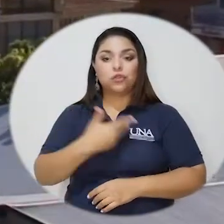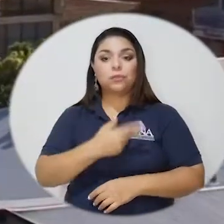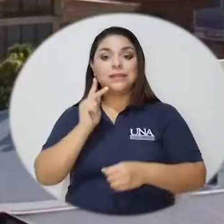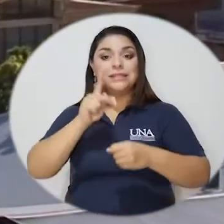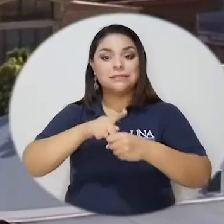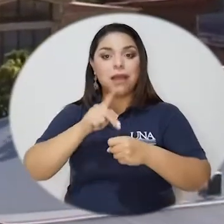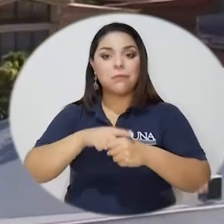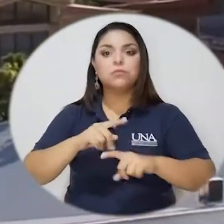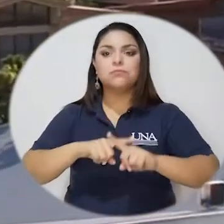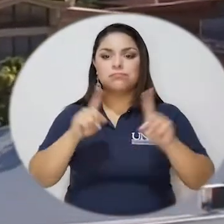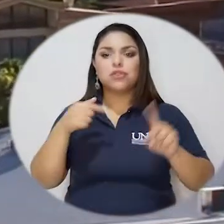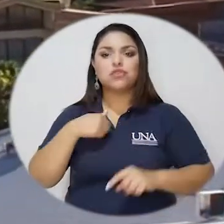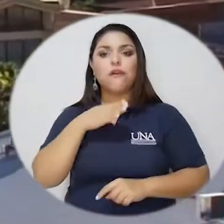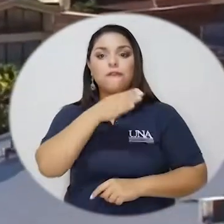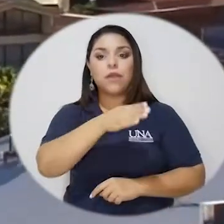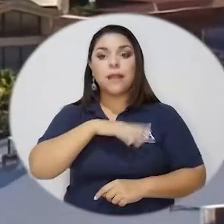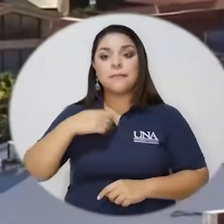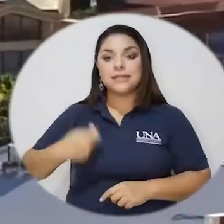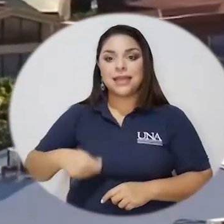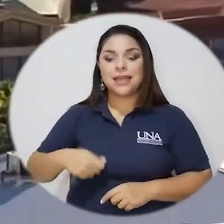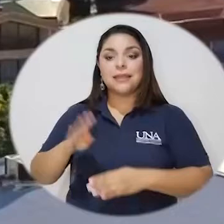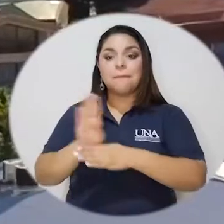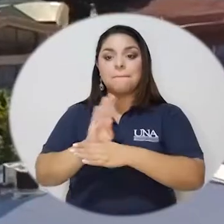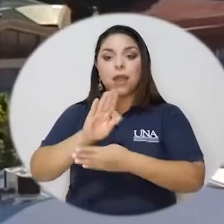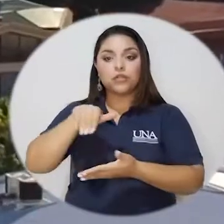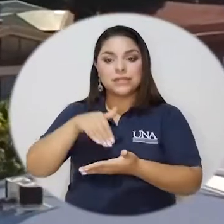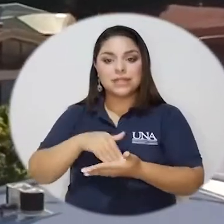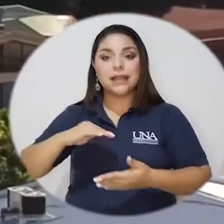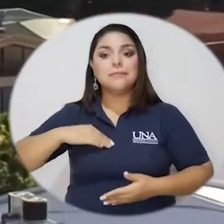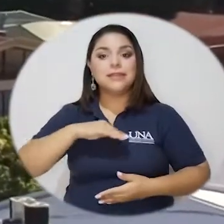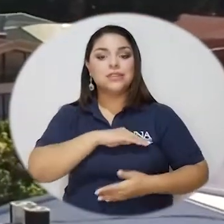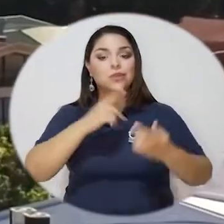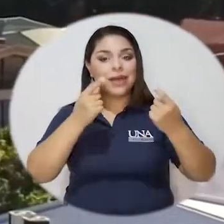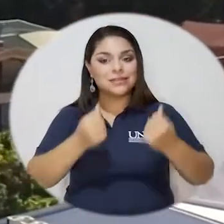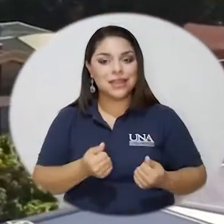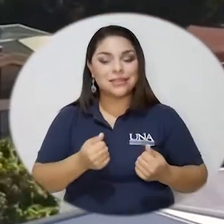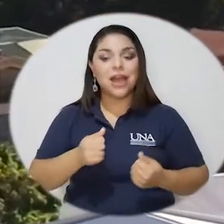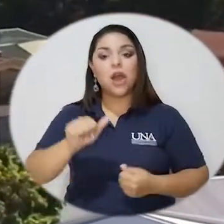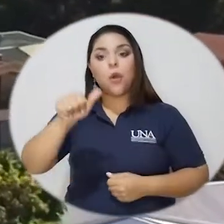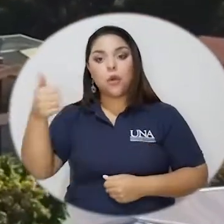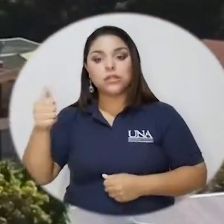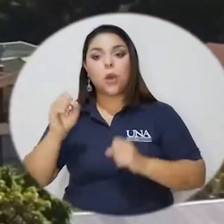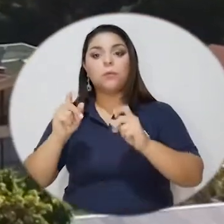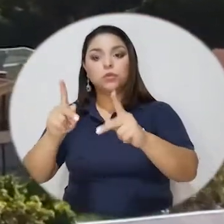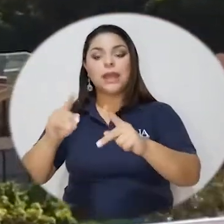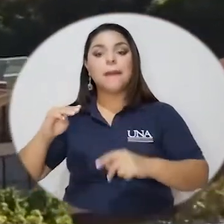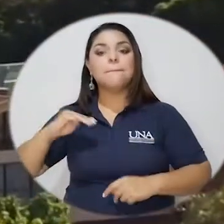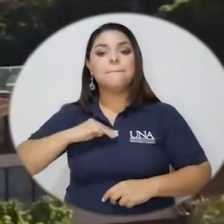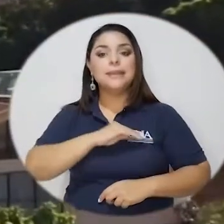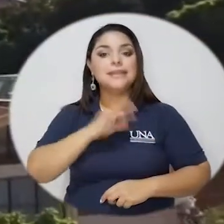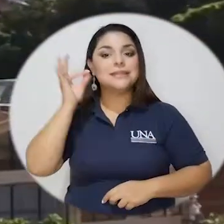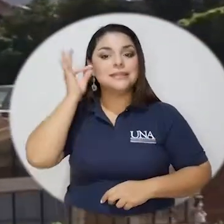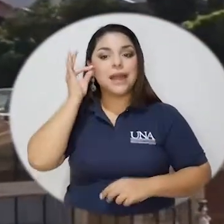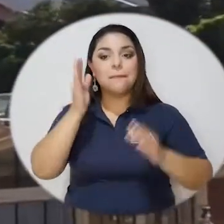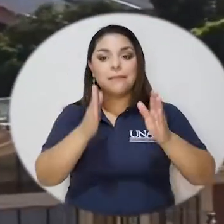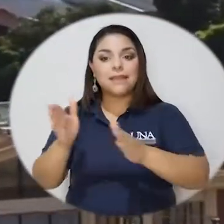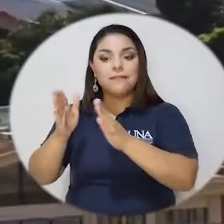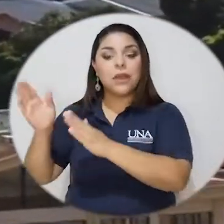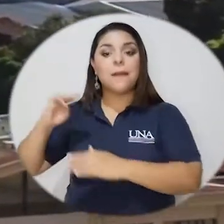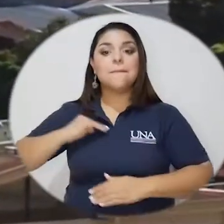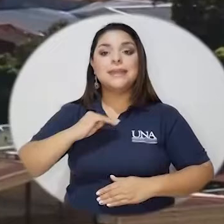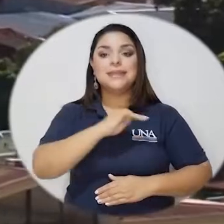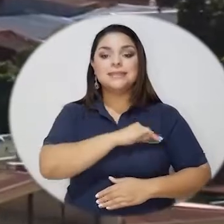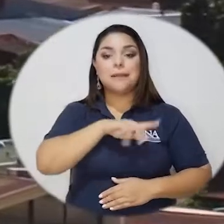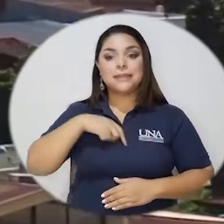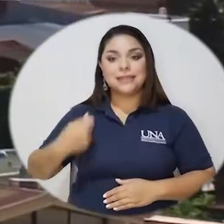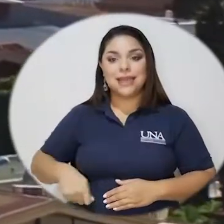de los que participamos, pero estuve con el presidente del Banco Central, con el ministro de Hacienda, en otra oportunidad con la ministra de Planificación, el